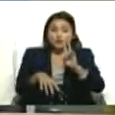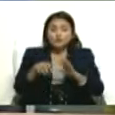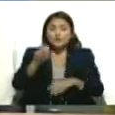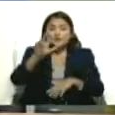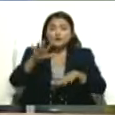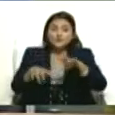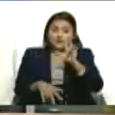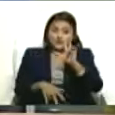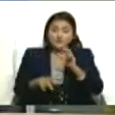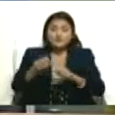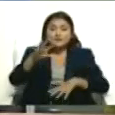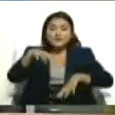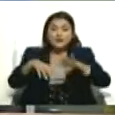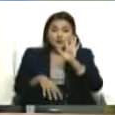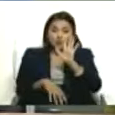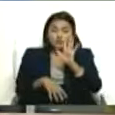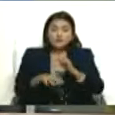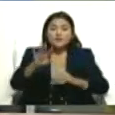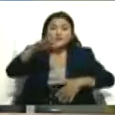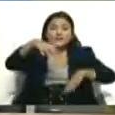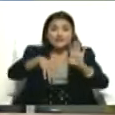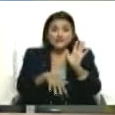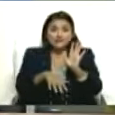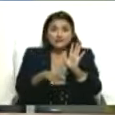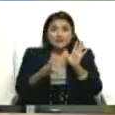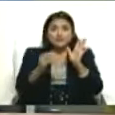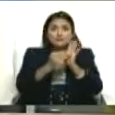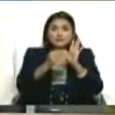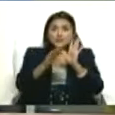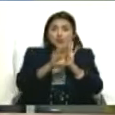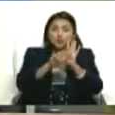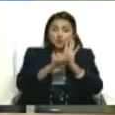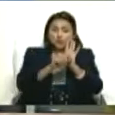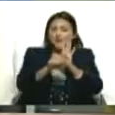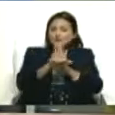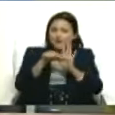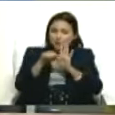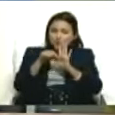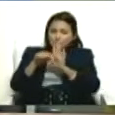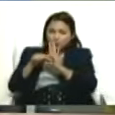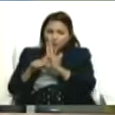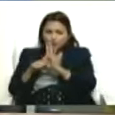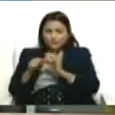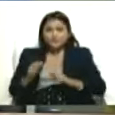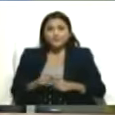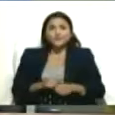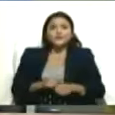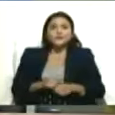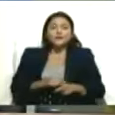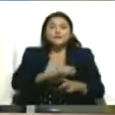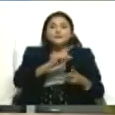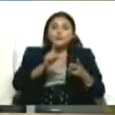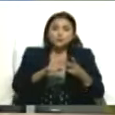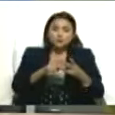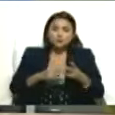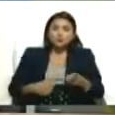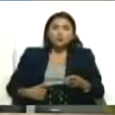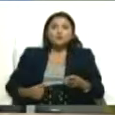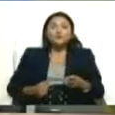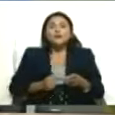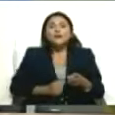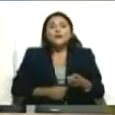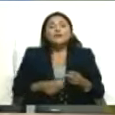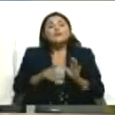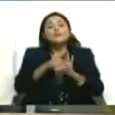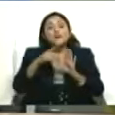14, 15 de la Constitución de la República Bolivariana de Venezuela. En segundo lugar, el derecho a